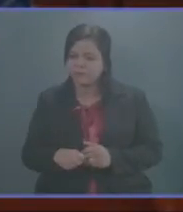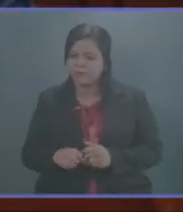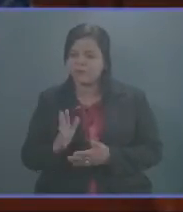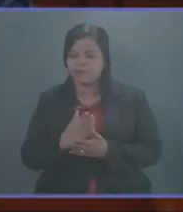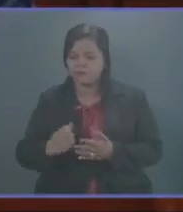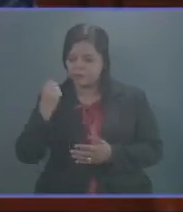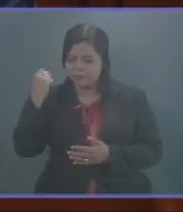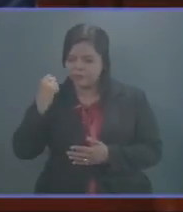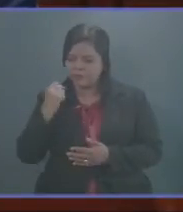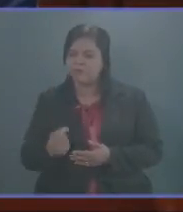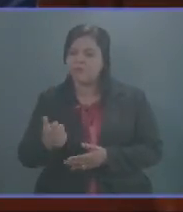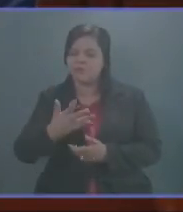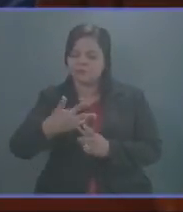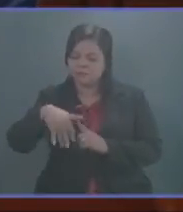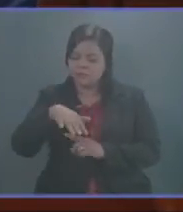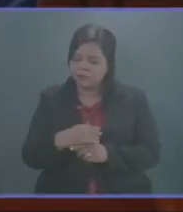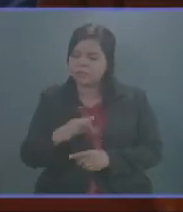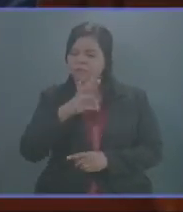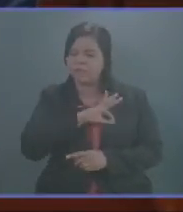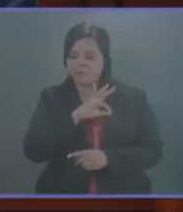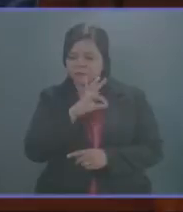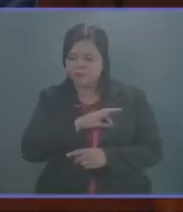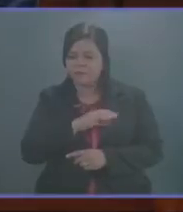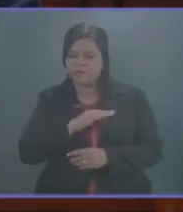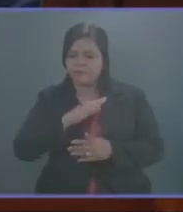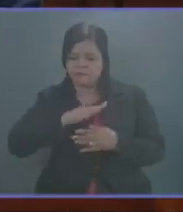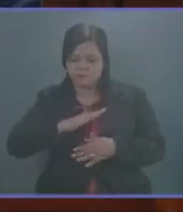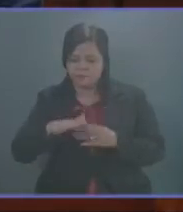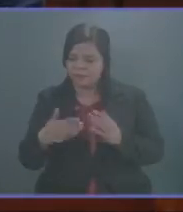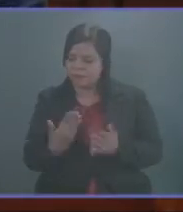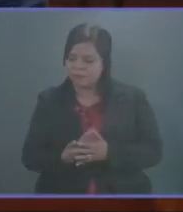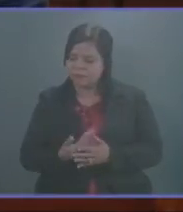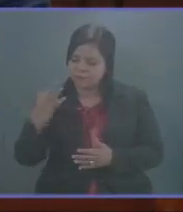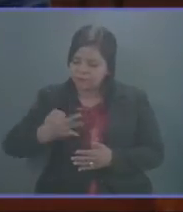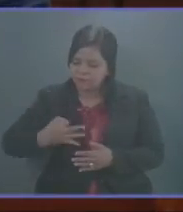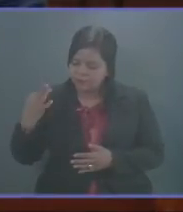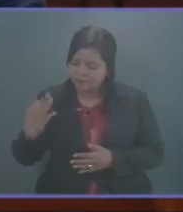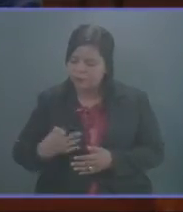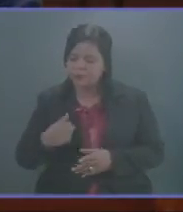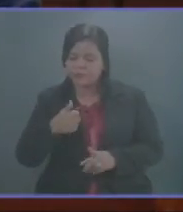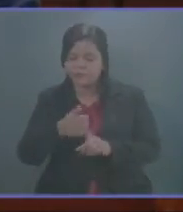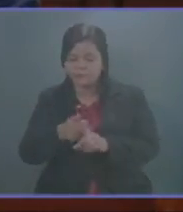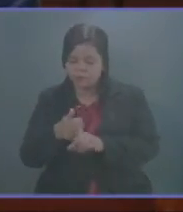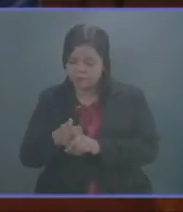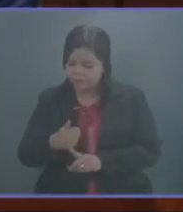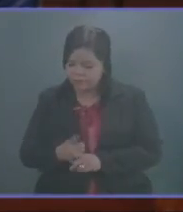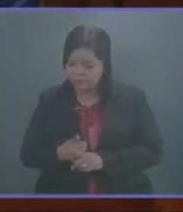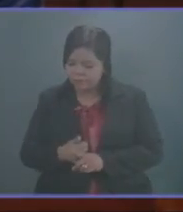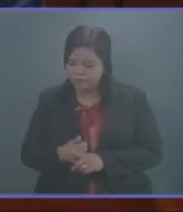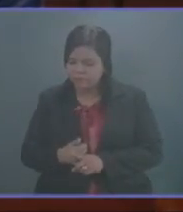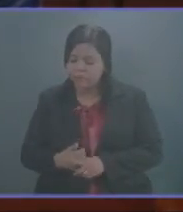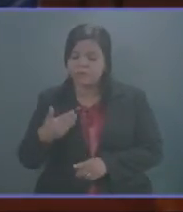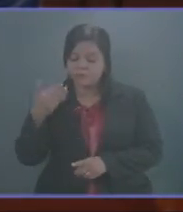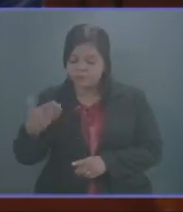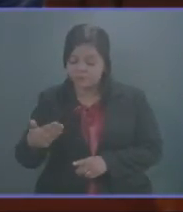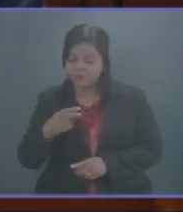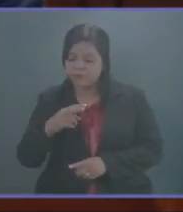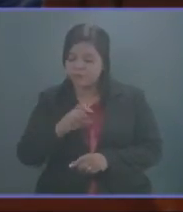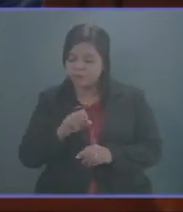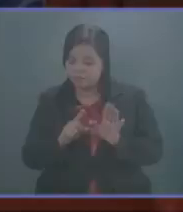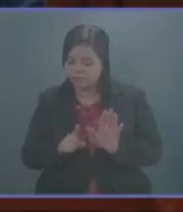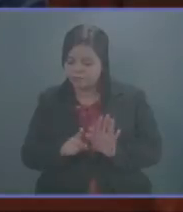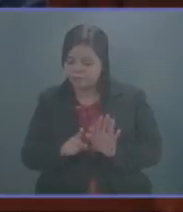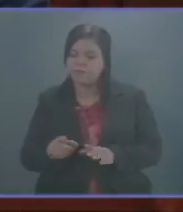para promover condiciones favorables destinadas a la satisfacción de las necesidades propias de los habitantes de cada municipio. En el año 2006 se recibió al